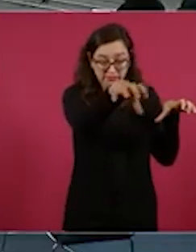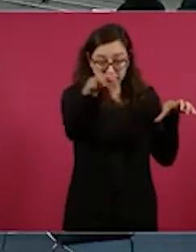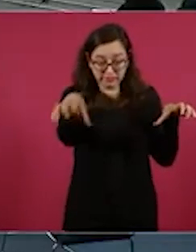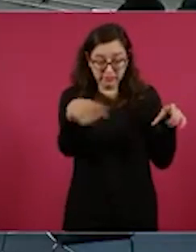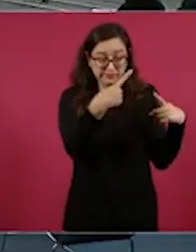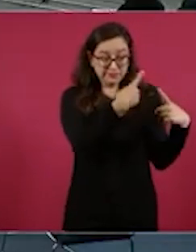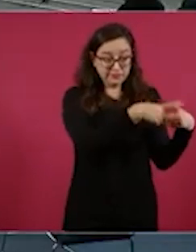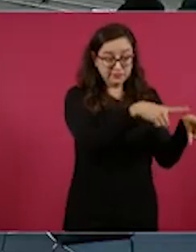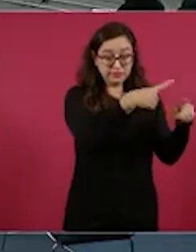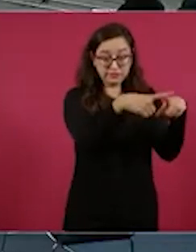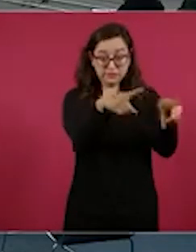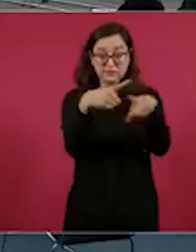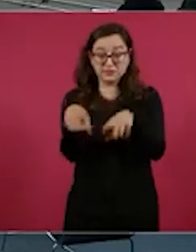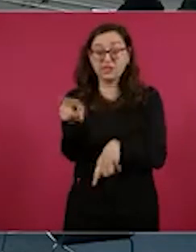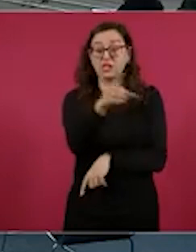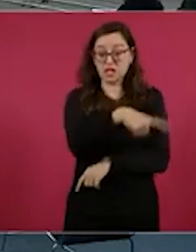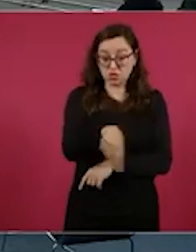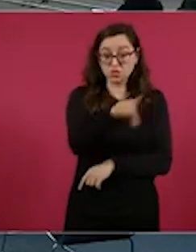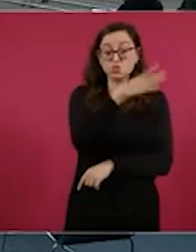de que